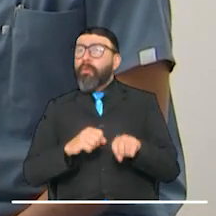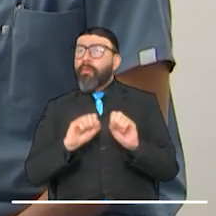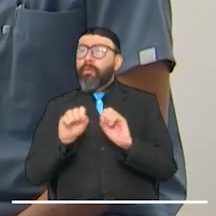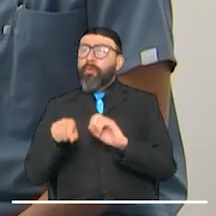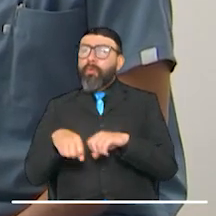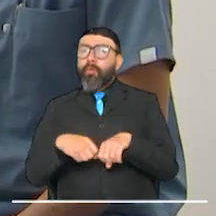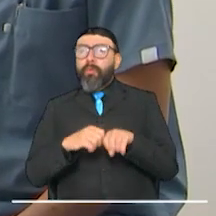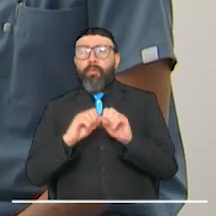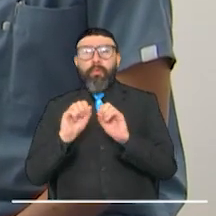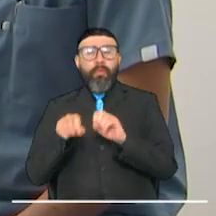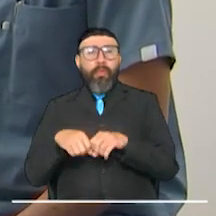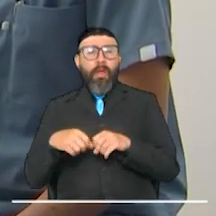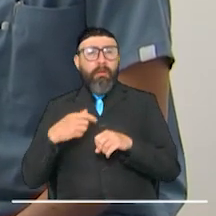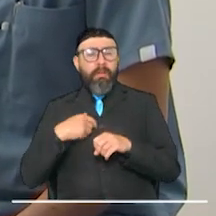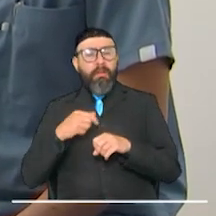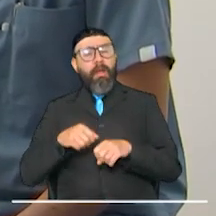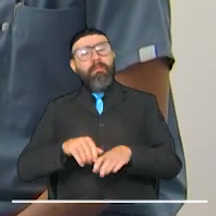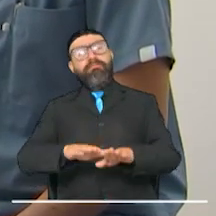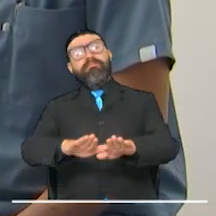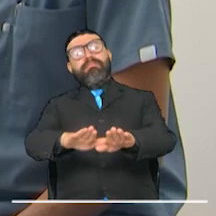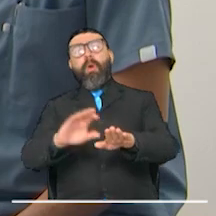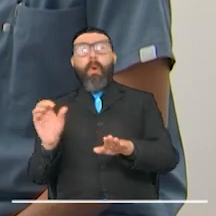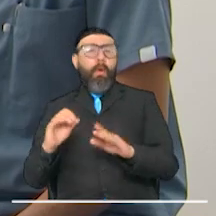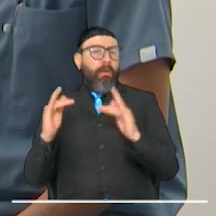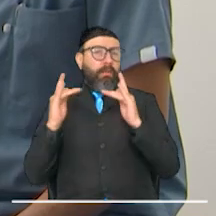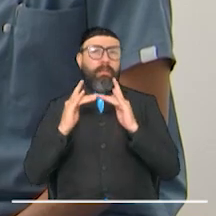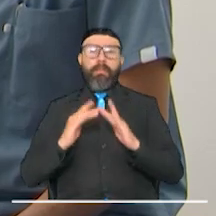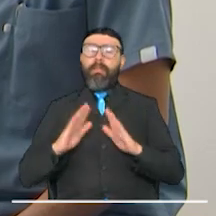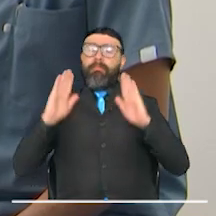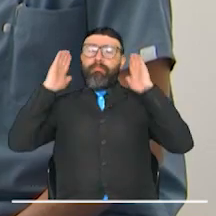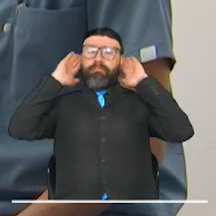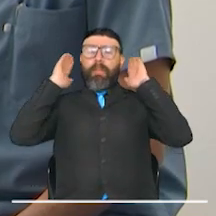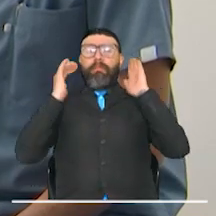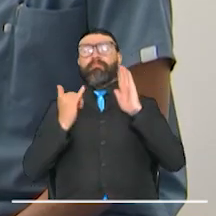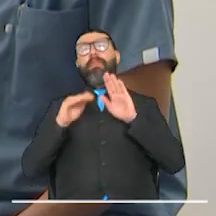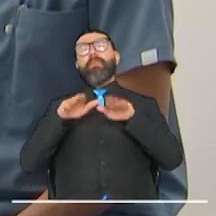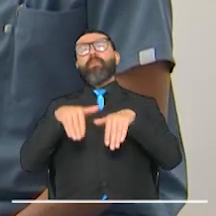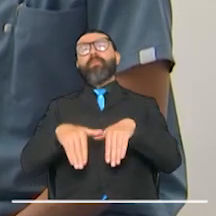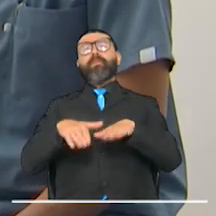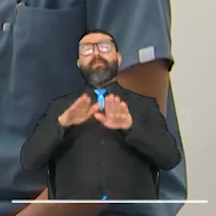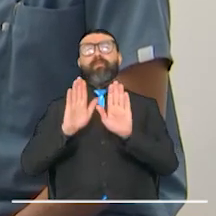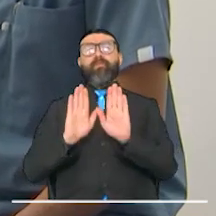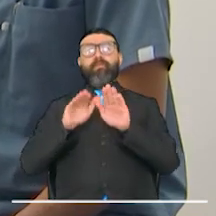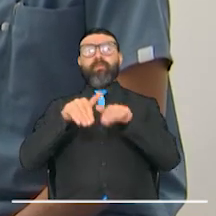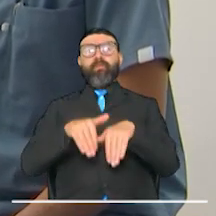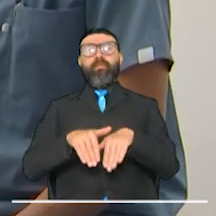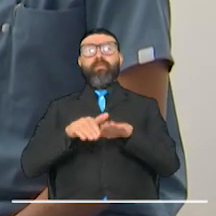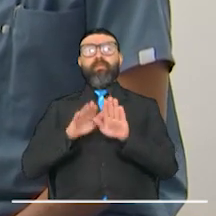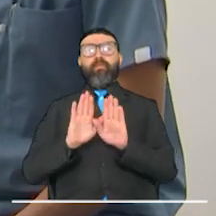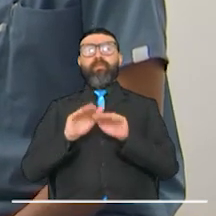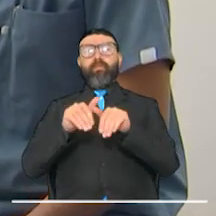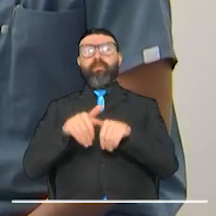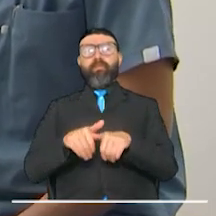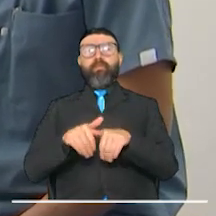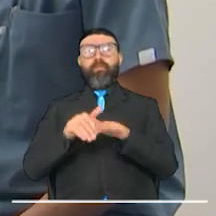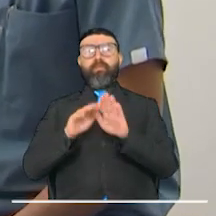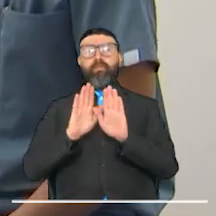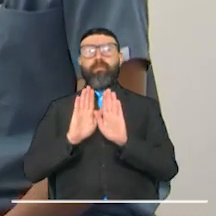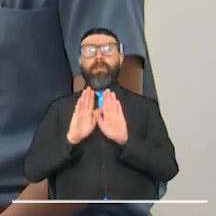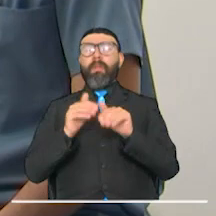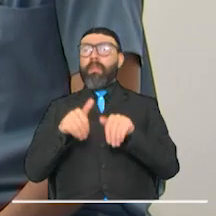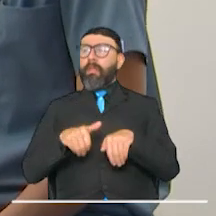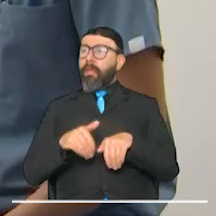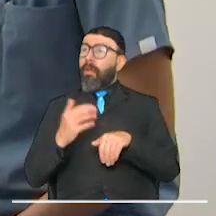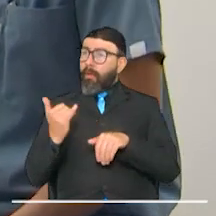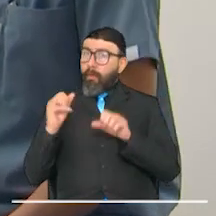extensión de sus pies acostarse un momentico 5 minutos 10 minutos y poner los piecitos en la pared eso